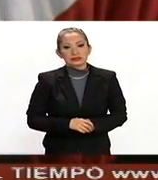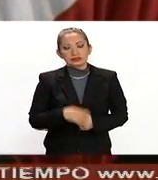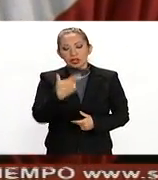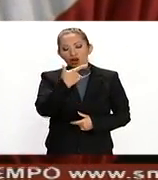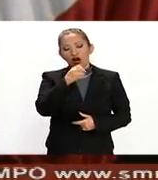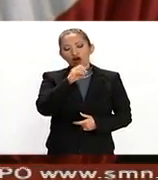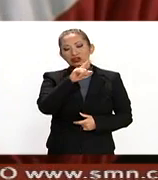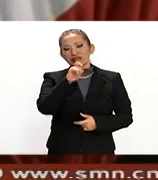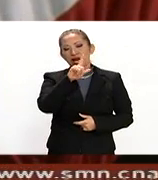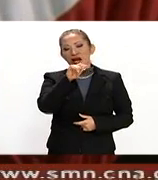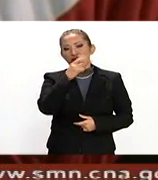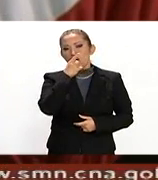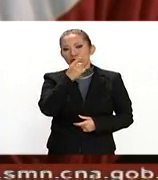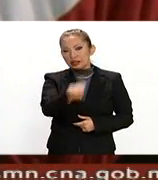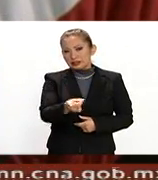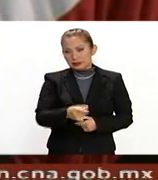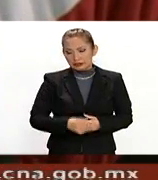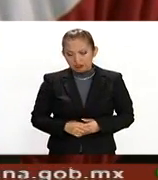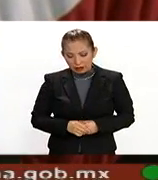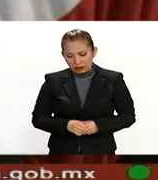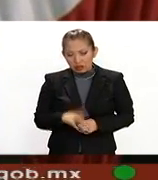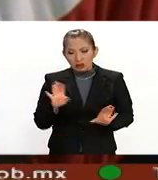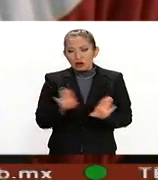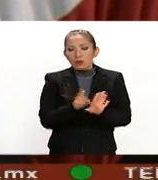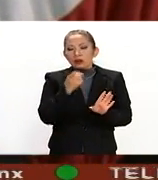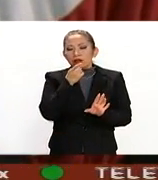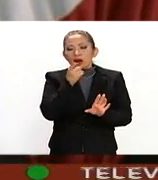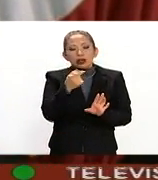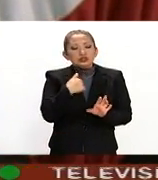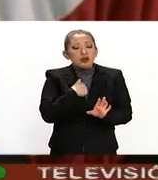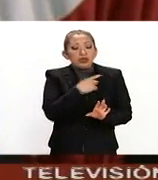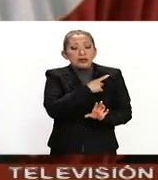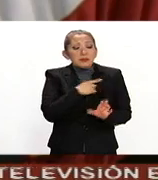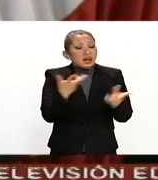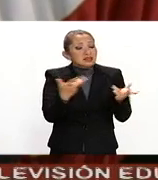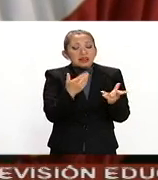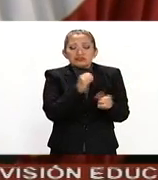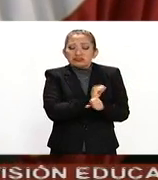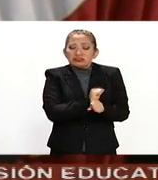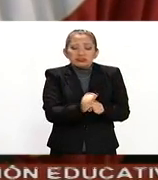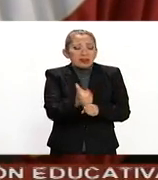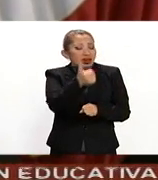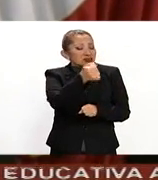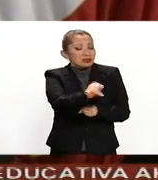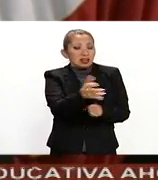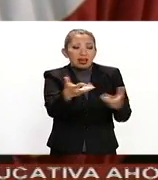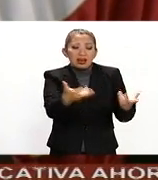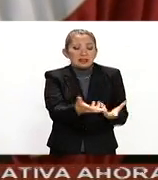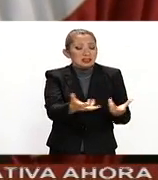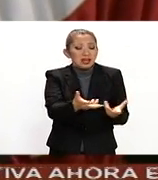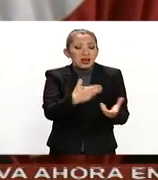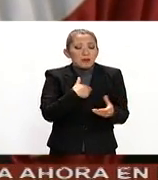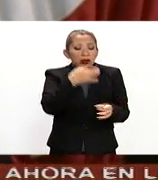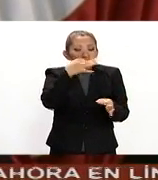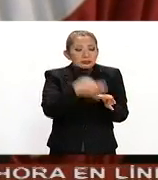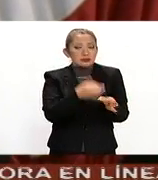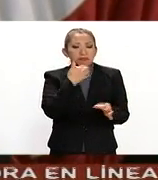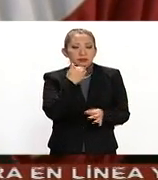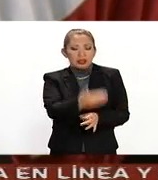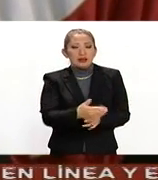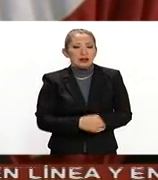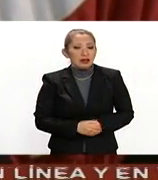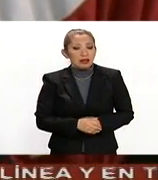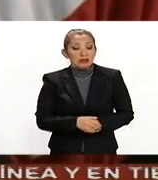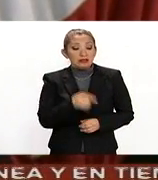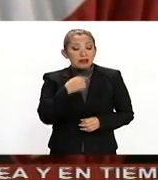Gonzalo dijo haber dicho tan solo lo que debía hacer, simplemente eso, hacer lo correcto,